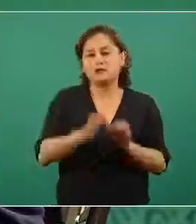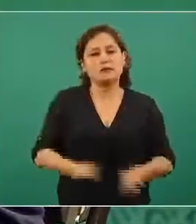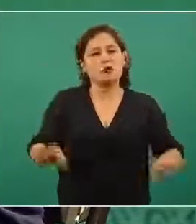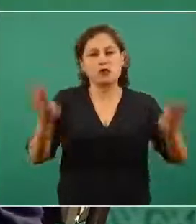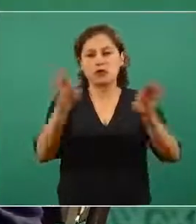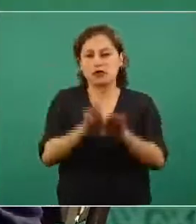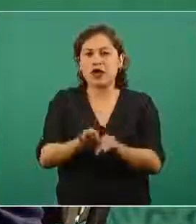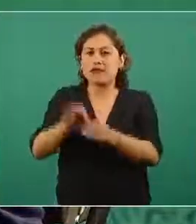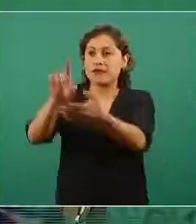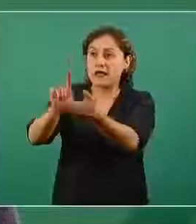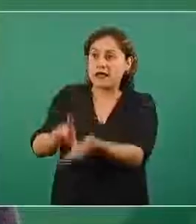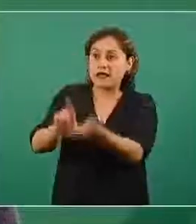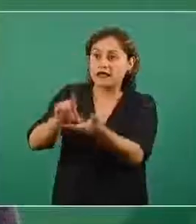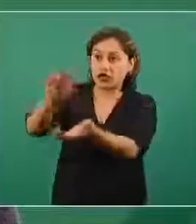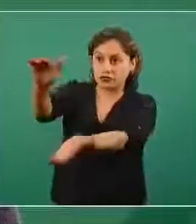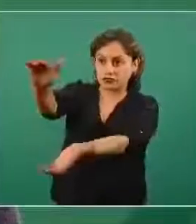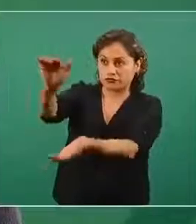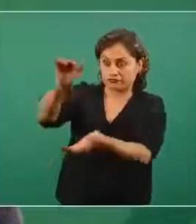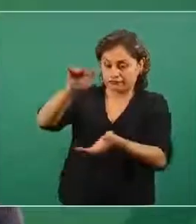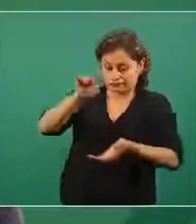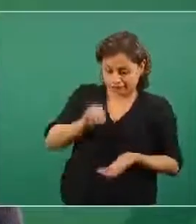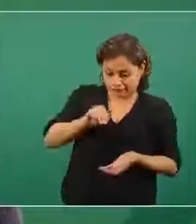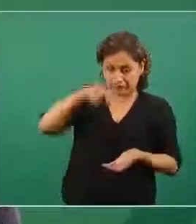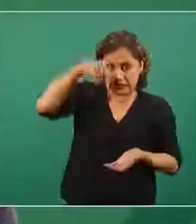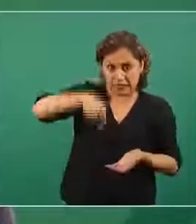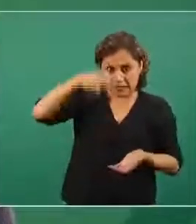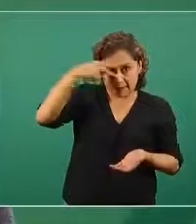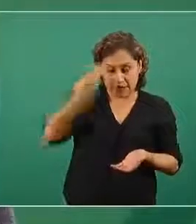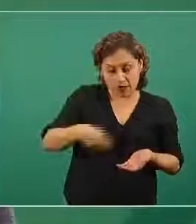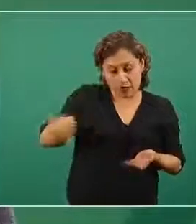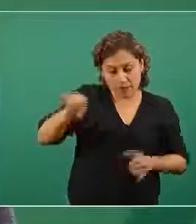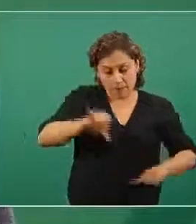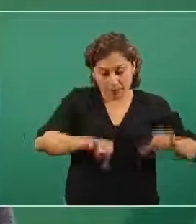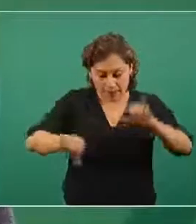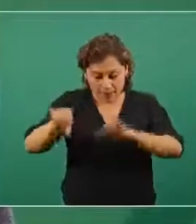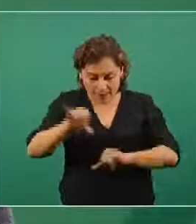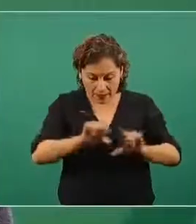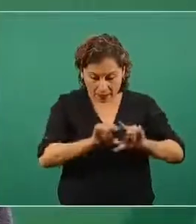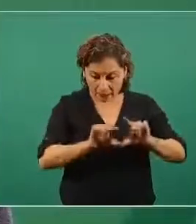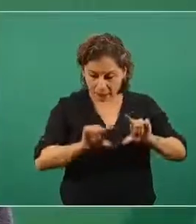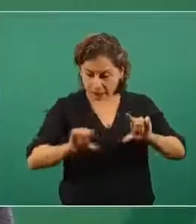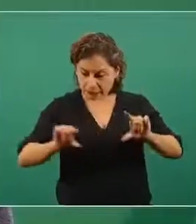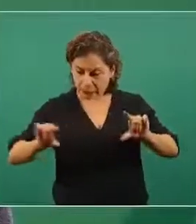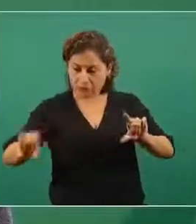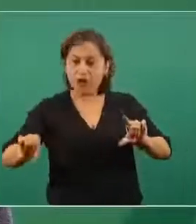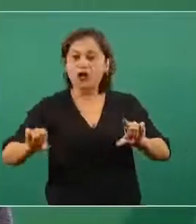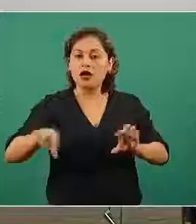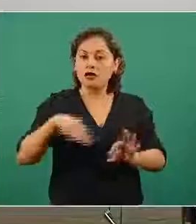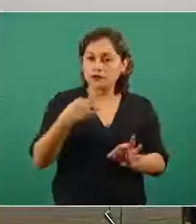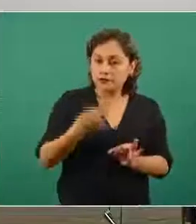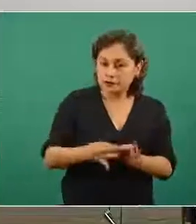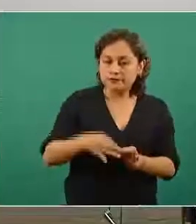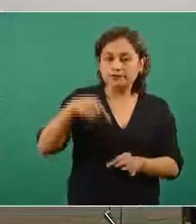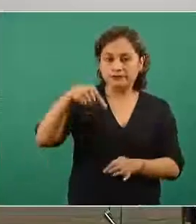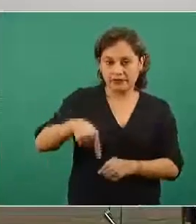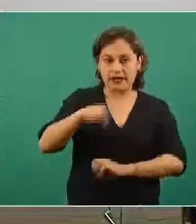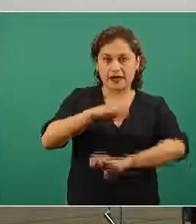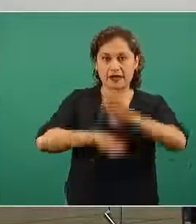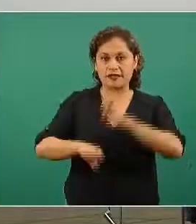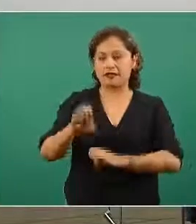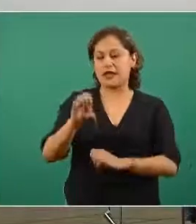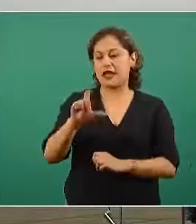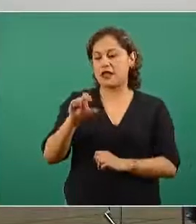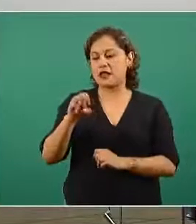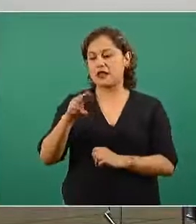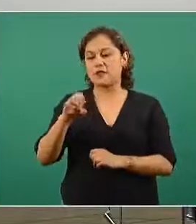granel al país. Esto sucedió, llegó, y pues bueno, en las siguientes semanas ya la empresa Liomon aquí en México